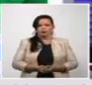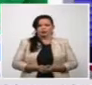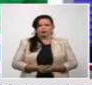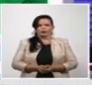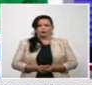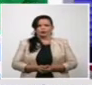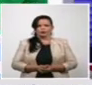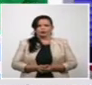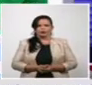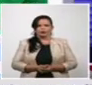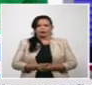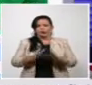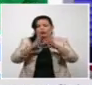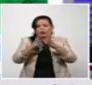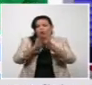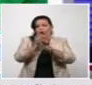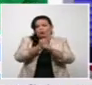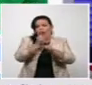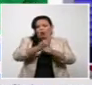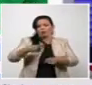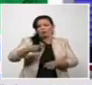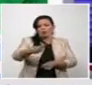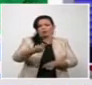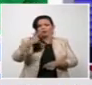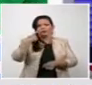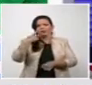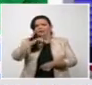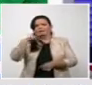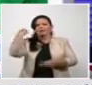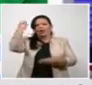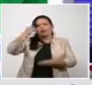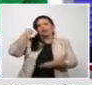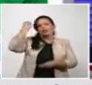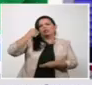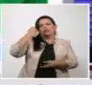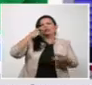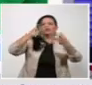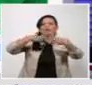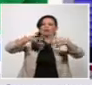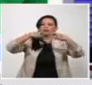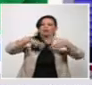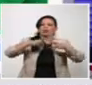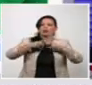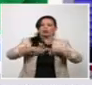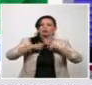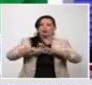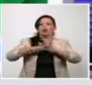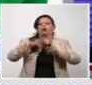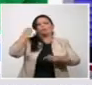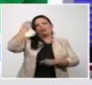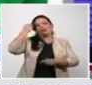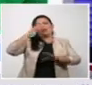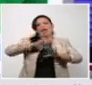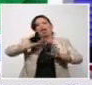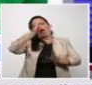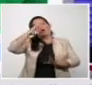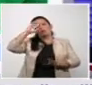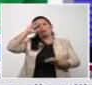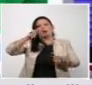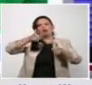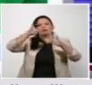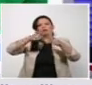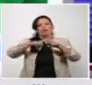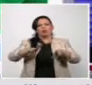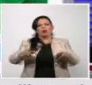este diario para buscar soluciones, pudiéramos decir, no, la tasa de letalidad es más baja. Sí, claro, es la más baja porque también el número de